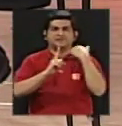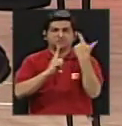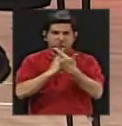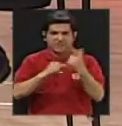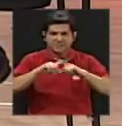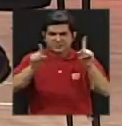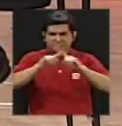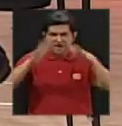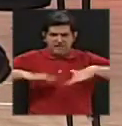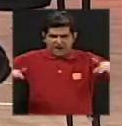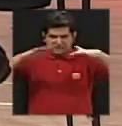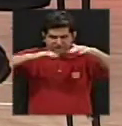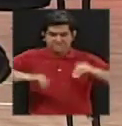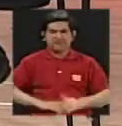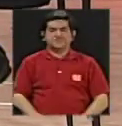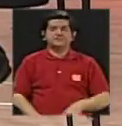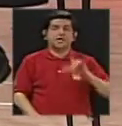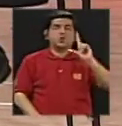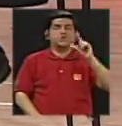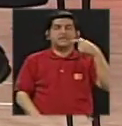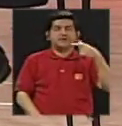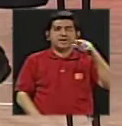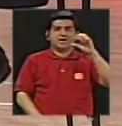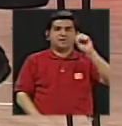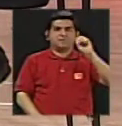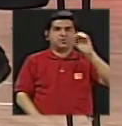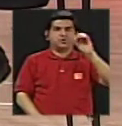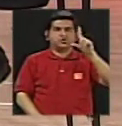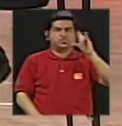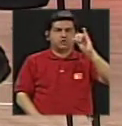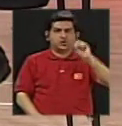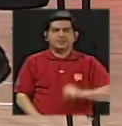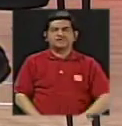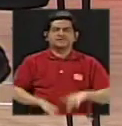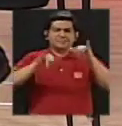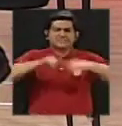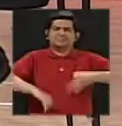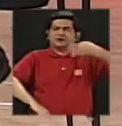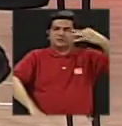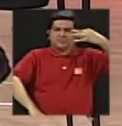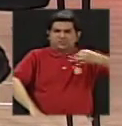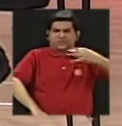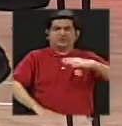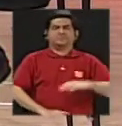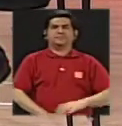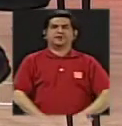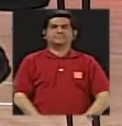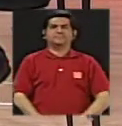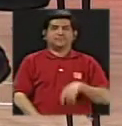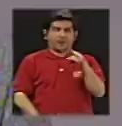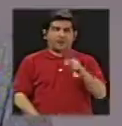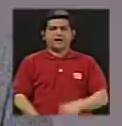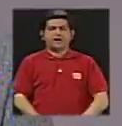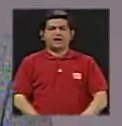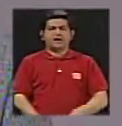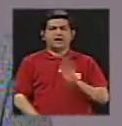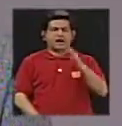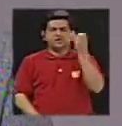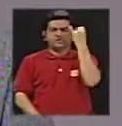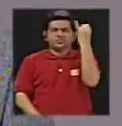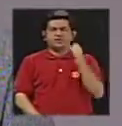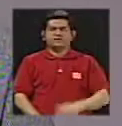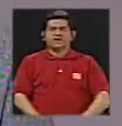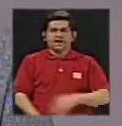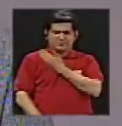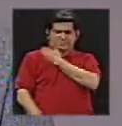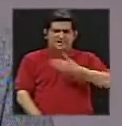que Luis Guillermo Solís tuvo la virtud de mantenerse firme en su intención de ser presidente de la